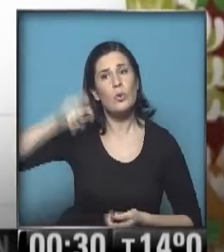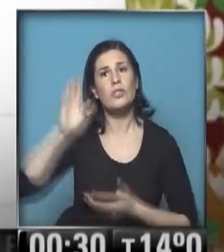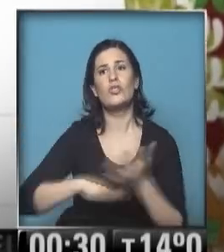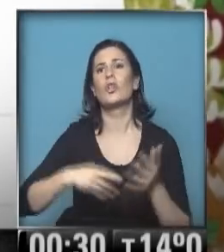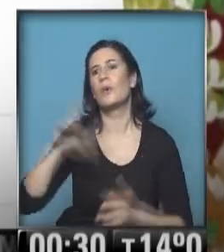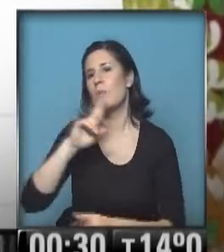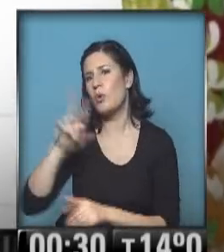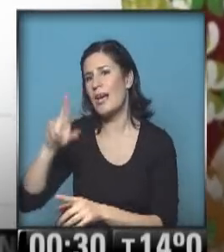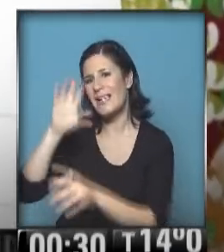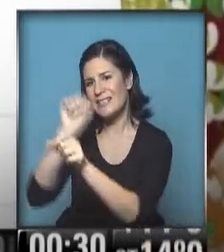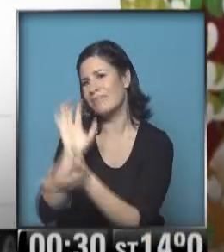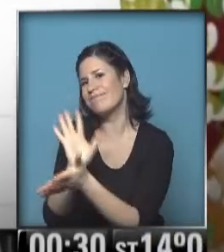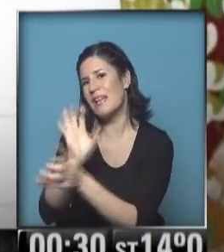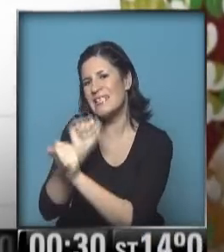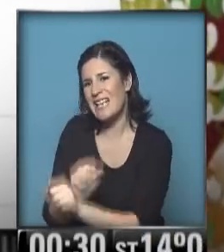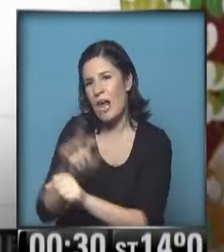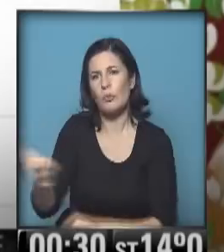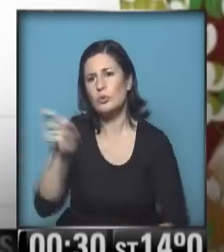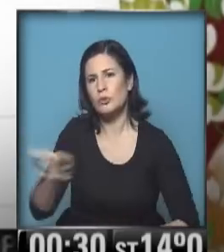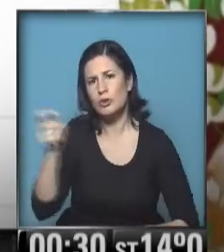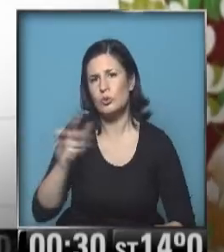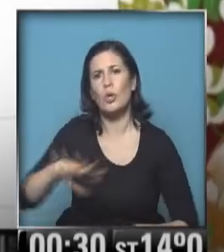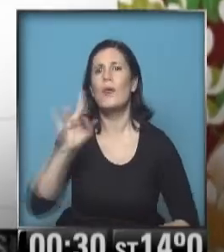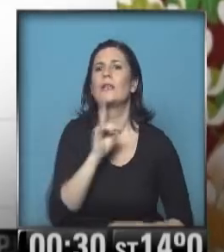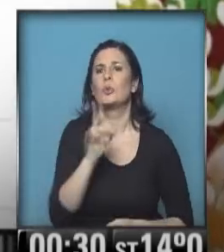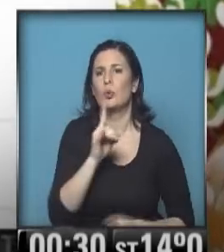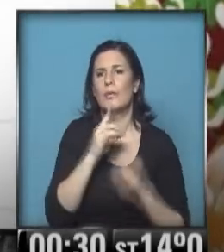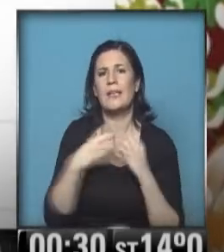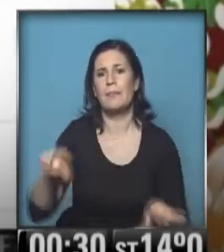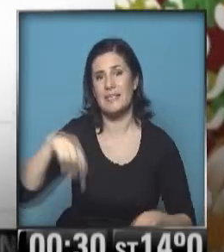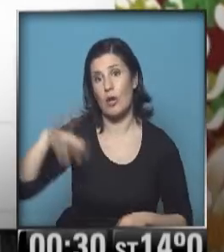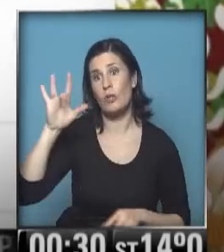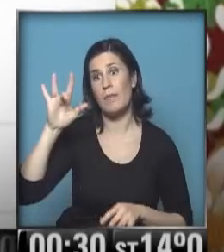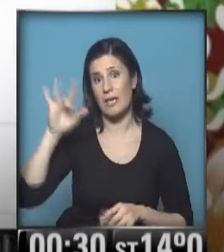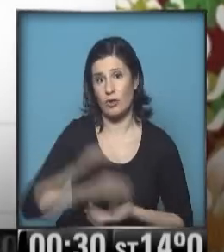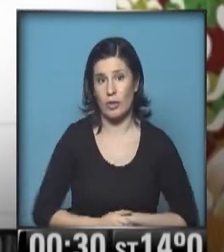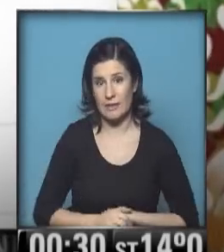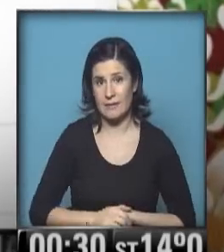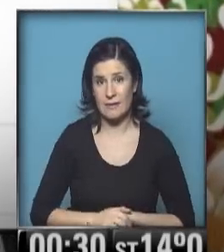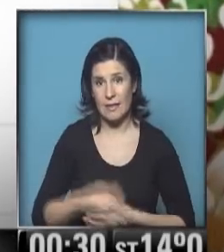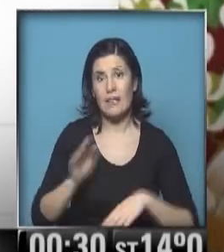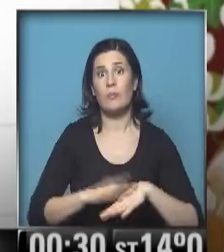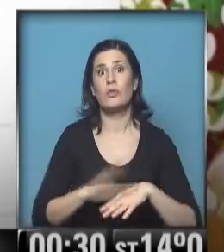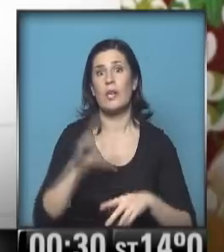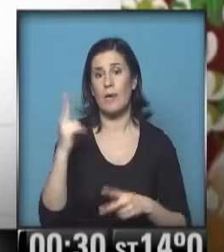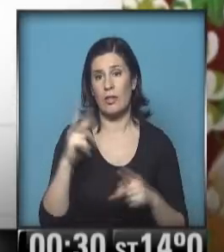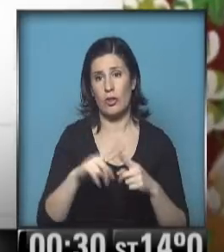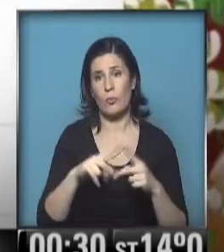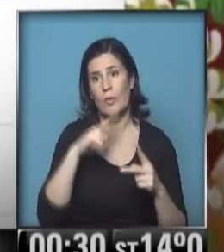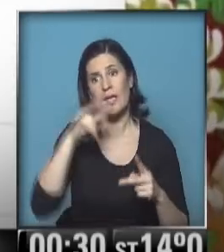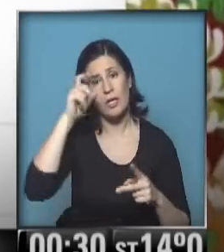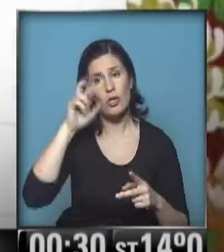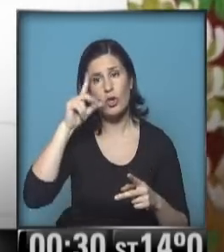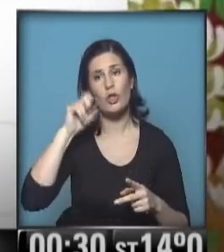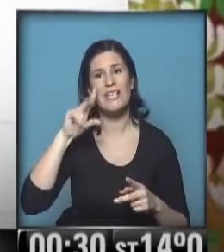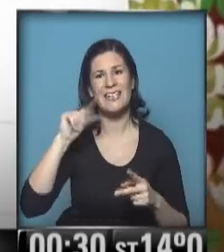personas que va a comenzar hoy miércoles en Tucumán. Las imputadas son Verónica de Jesús Olivera,